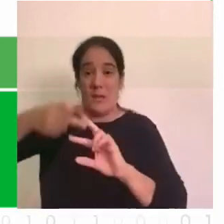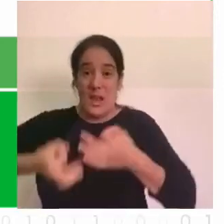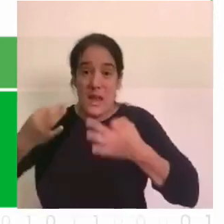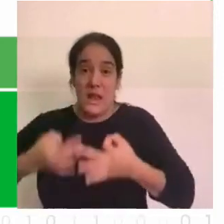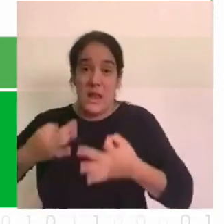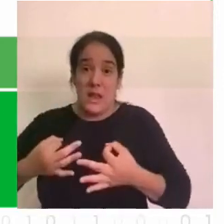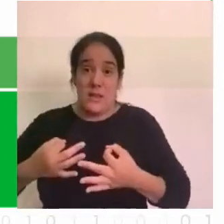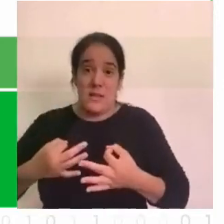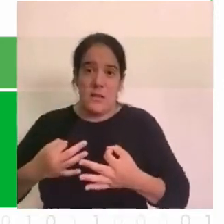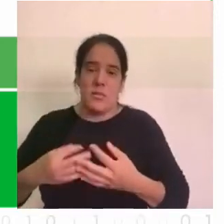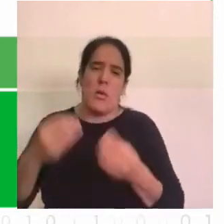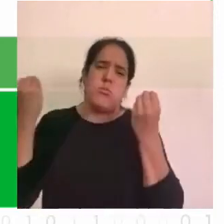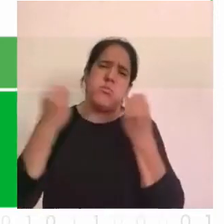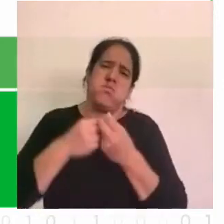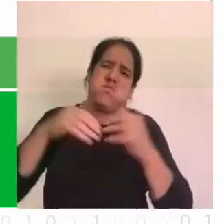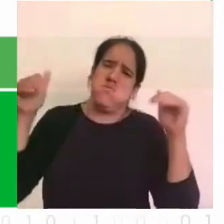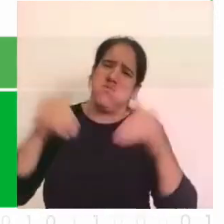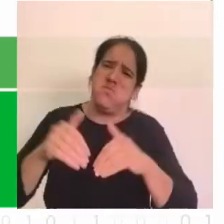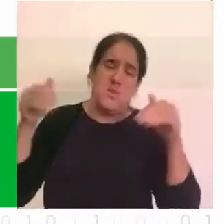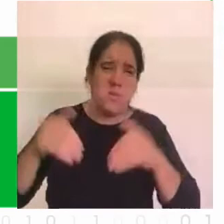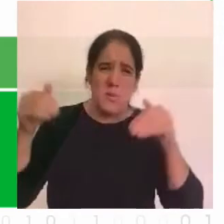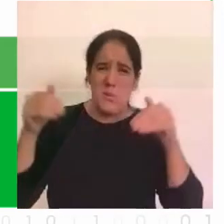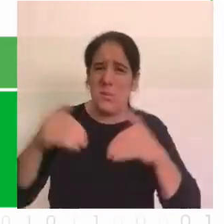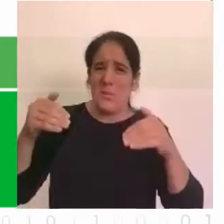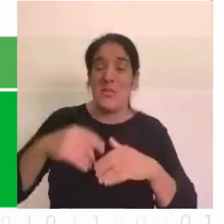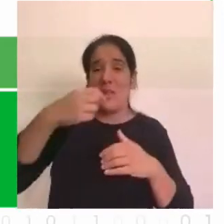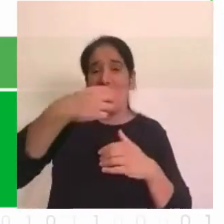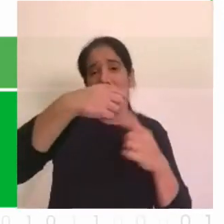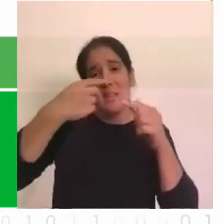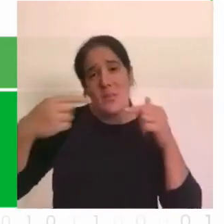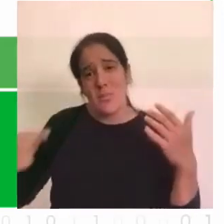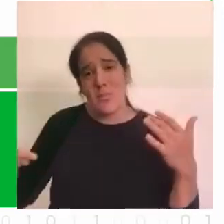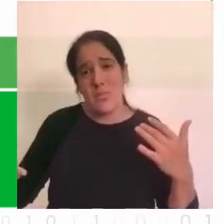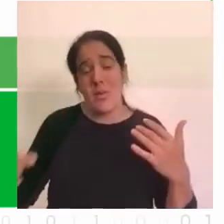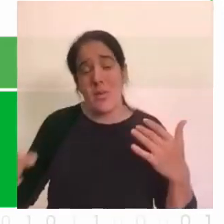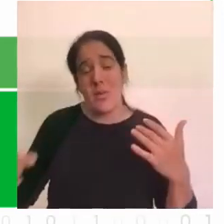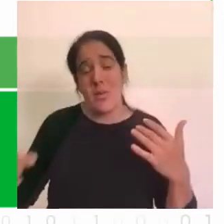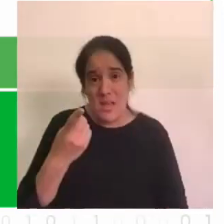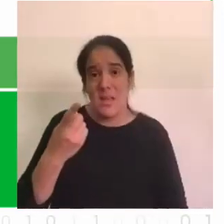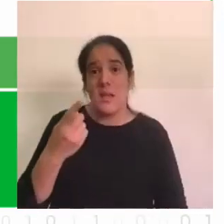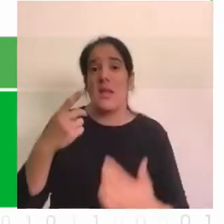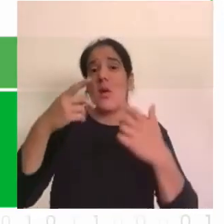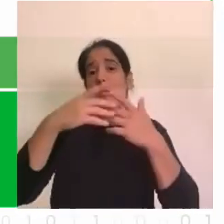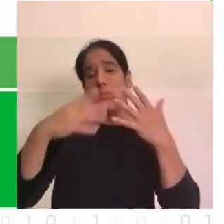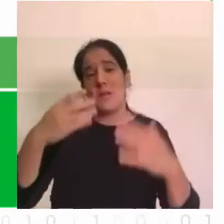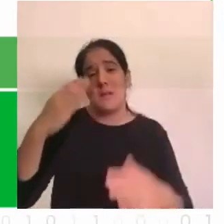de parámetros que hay que ajustar, y acá lo pueden ver en el caso de la CNN, y en el caso de la CNN en el que le agregamos el